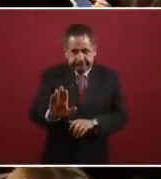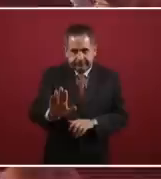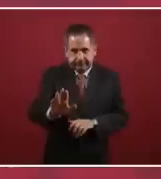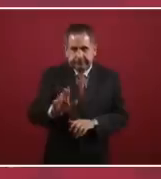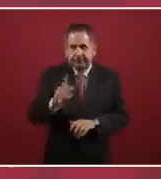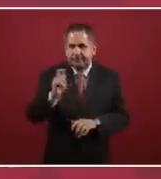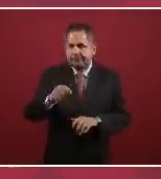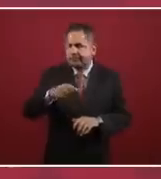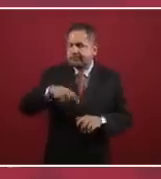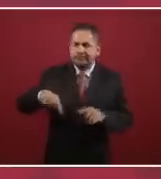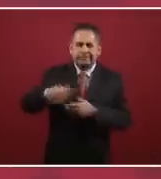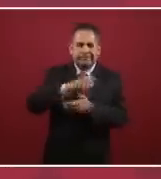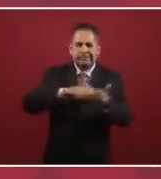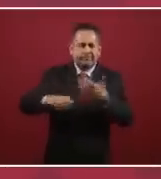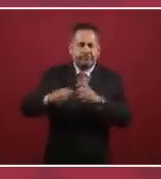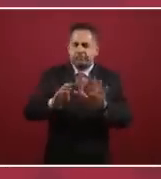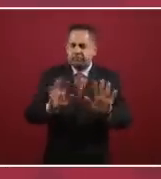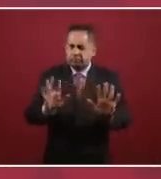se vuelve, sí,